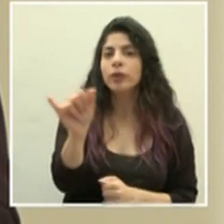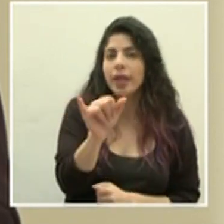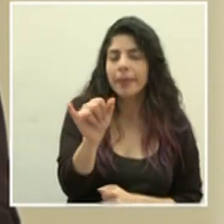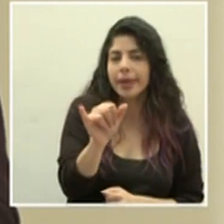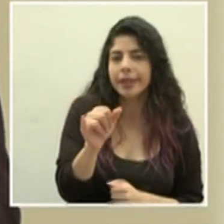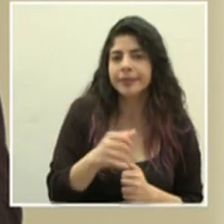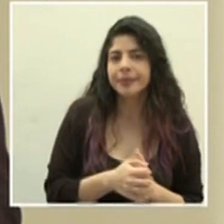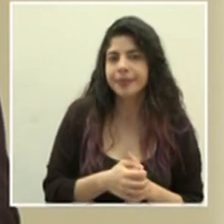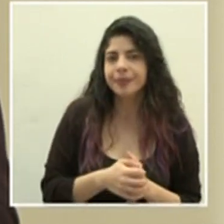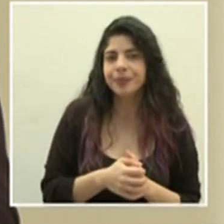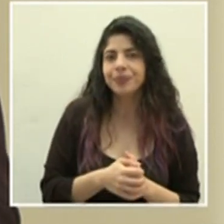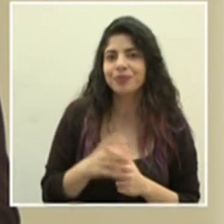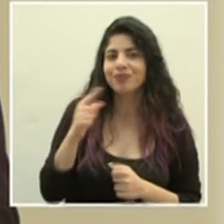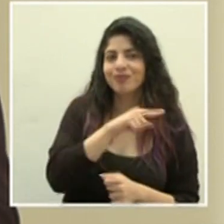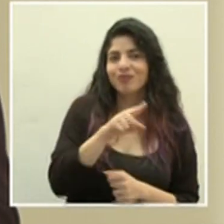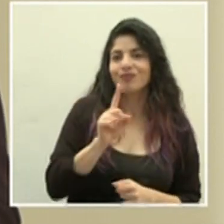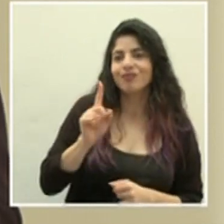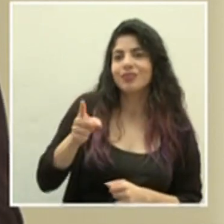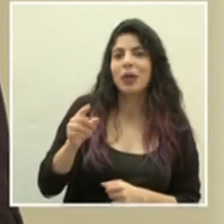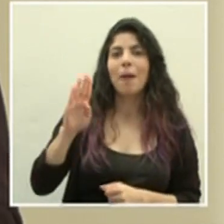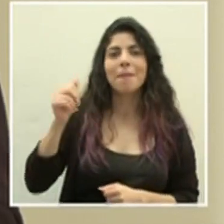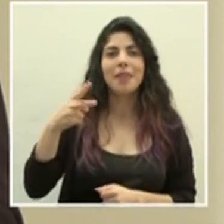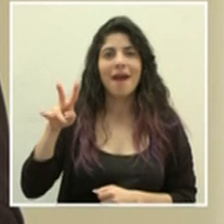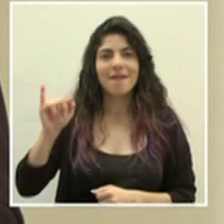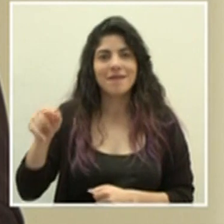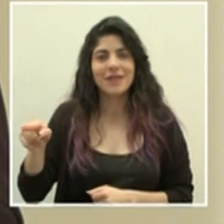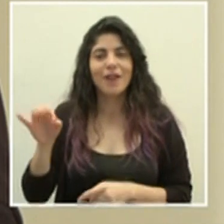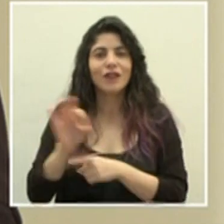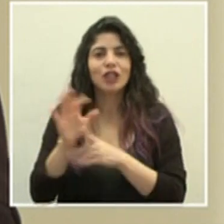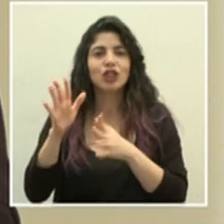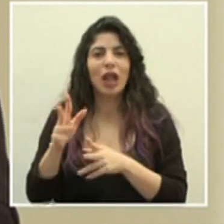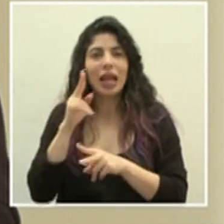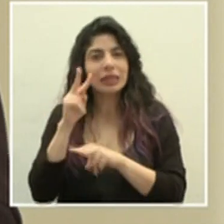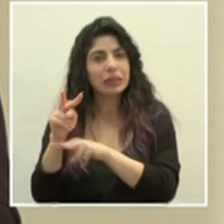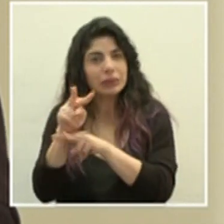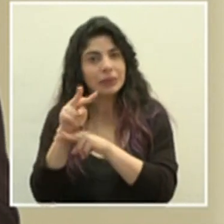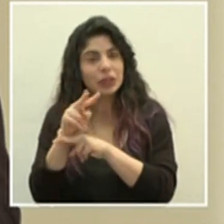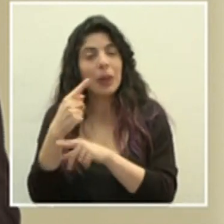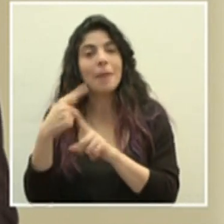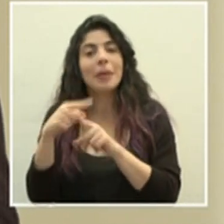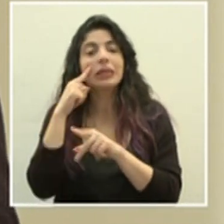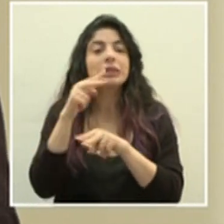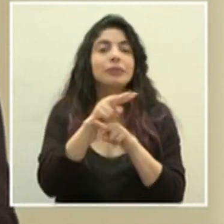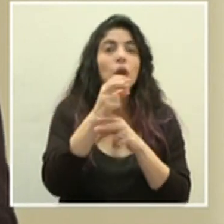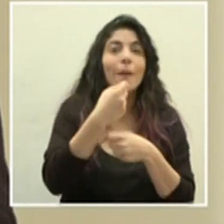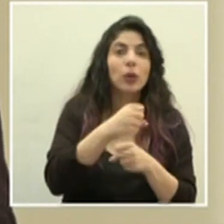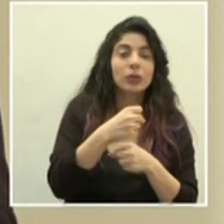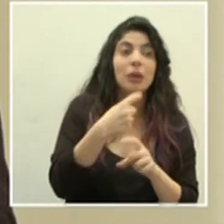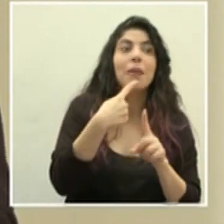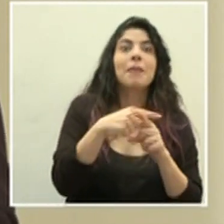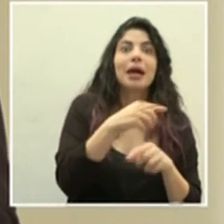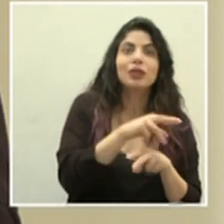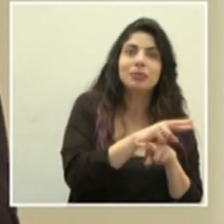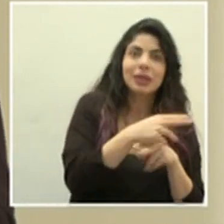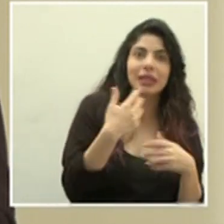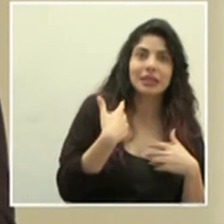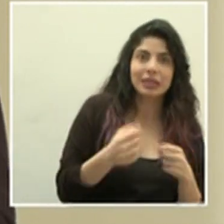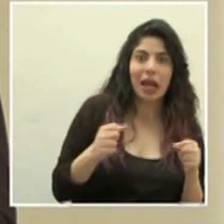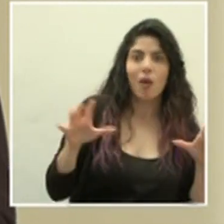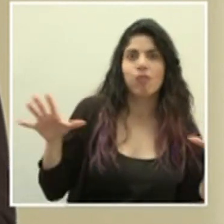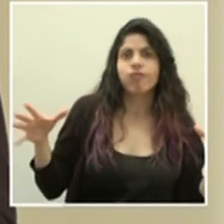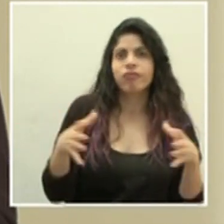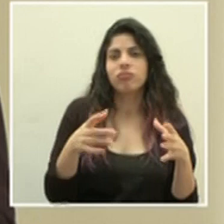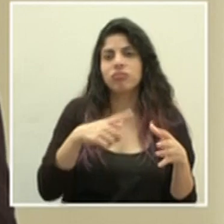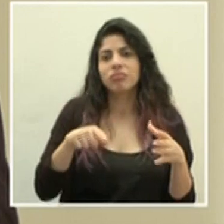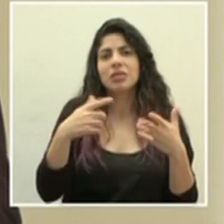la disposición que ella tiene a través del BAMBI, los funcionarios de inspección y también a través de los inspectores municipales, además de los de salud directamente, y ya se tiene